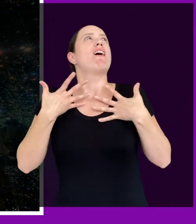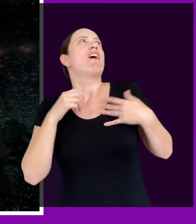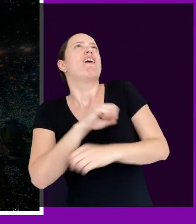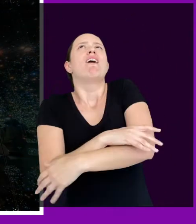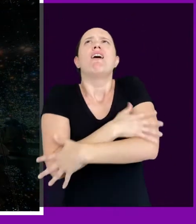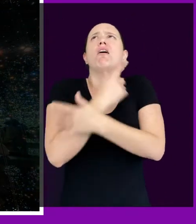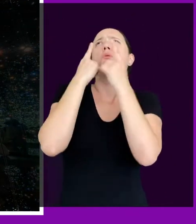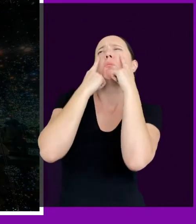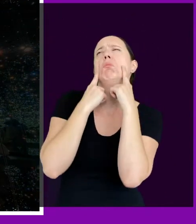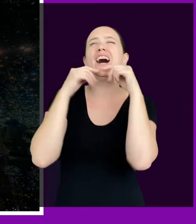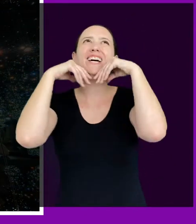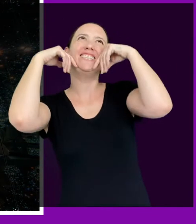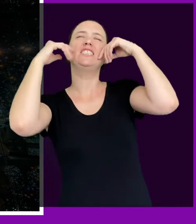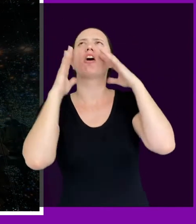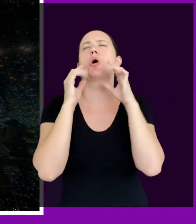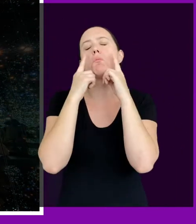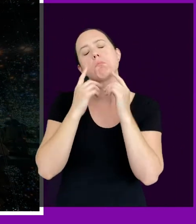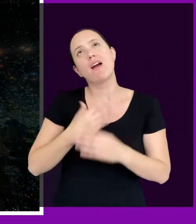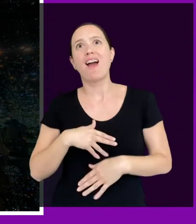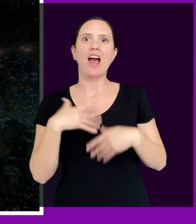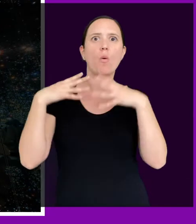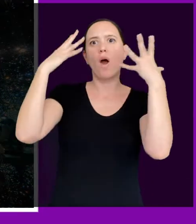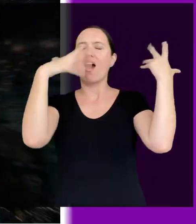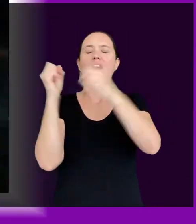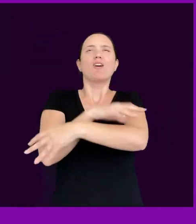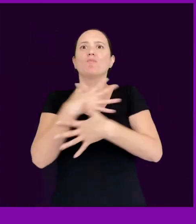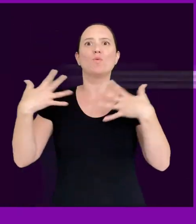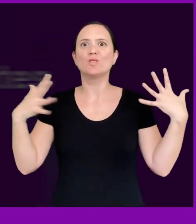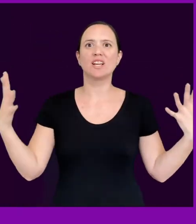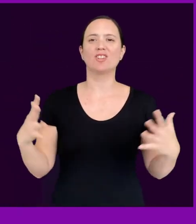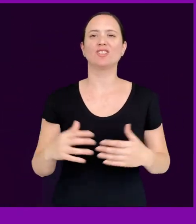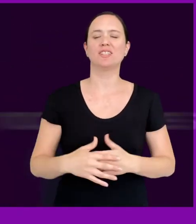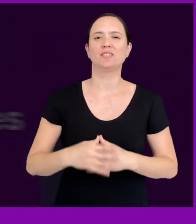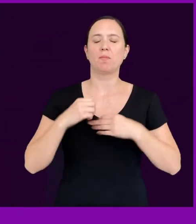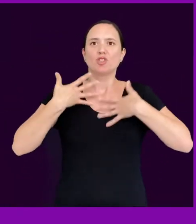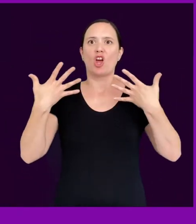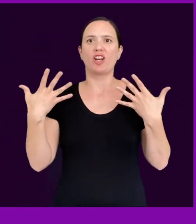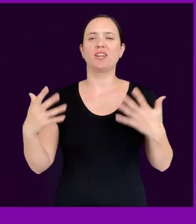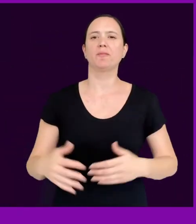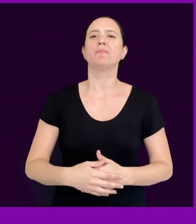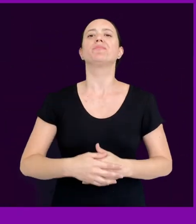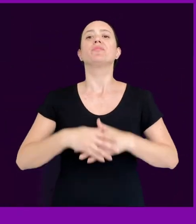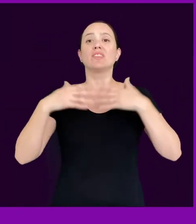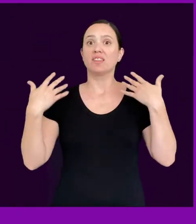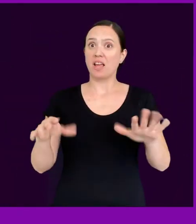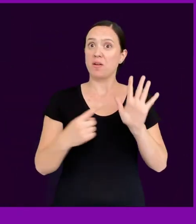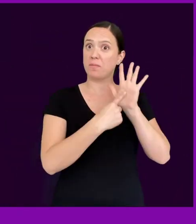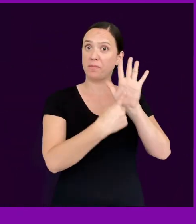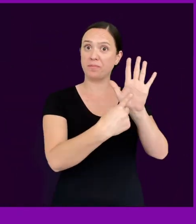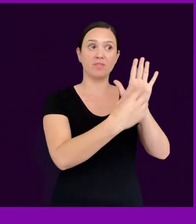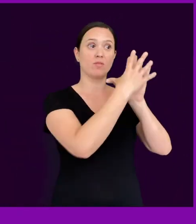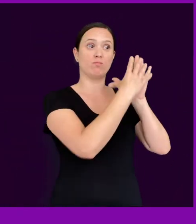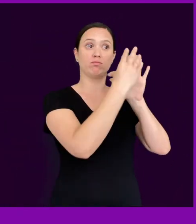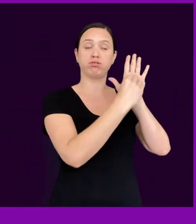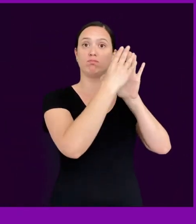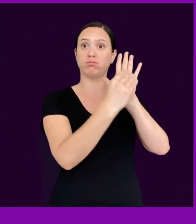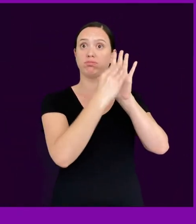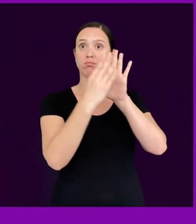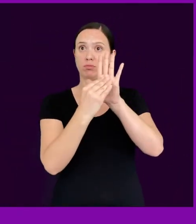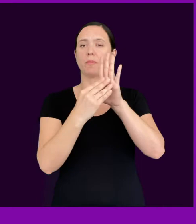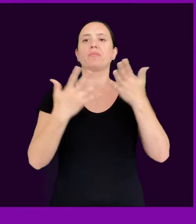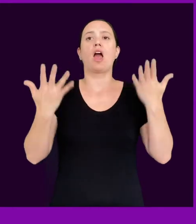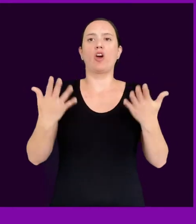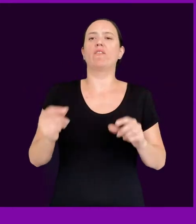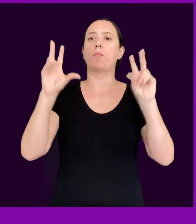generar sensaciones, sentimientos y emociones. Para continuar, te mostraremos referentes nacionales relacionados con los